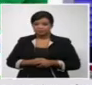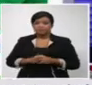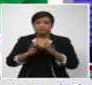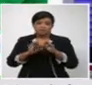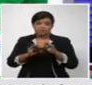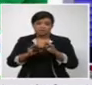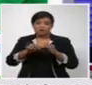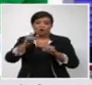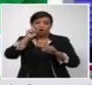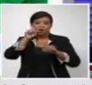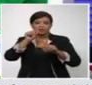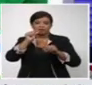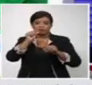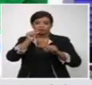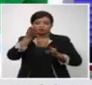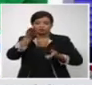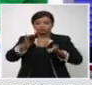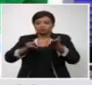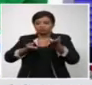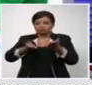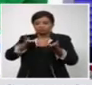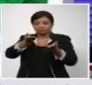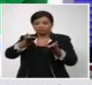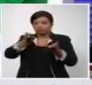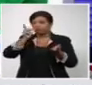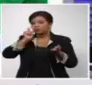superior. El